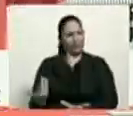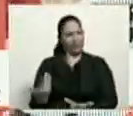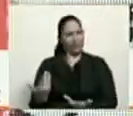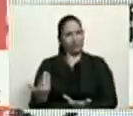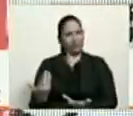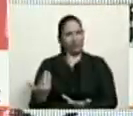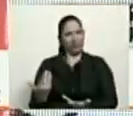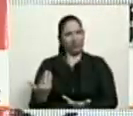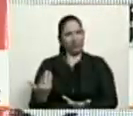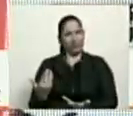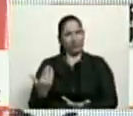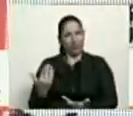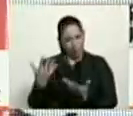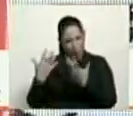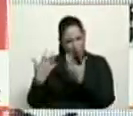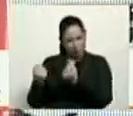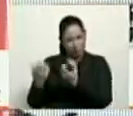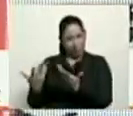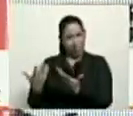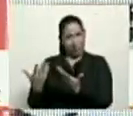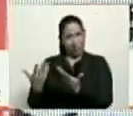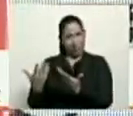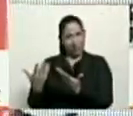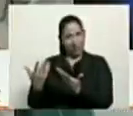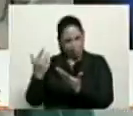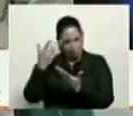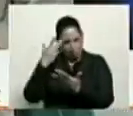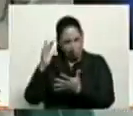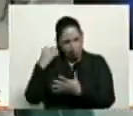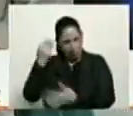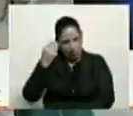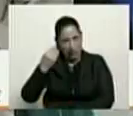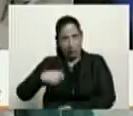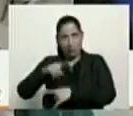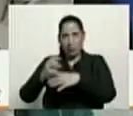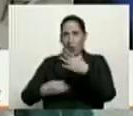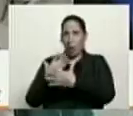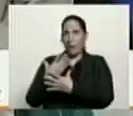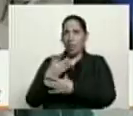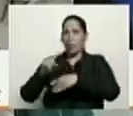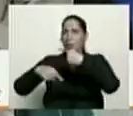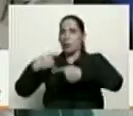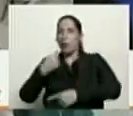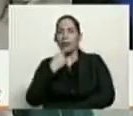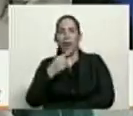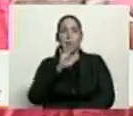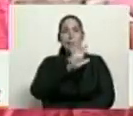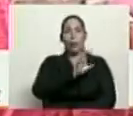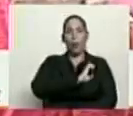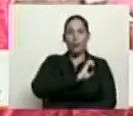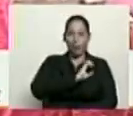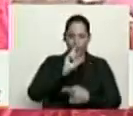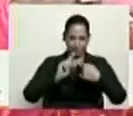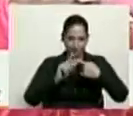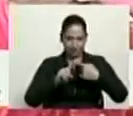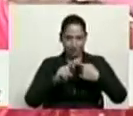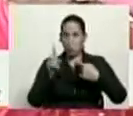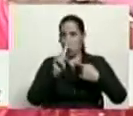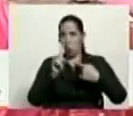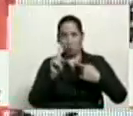para creerles, ¿no? Está como para creerles que es el primero de mayo después que te dijeron que era el 5 de enero y no